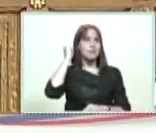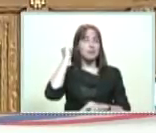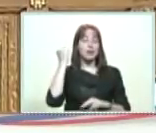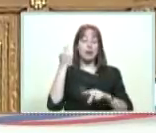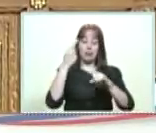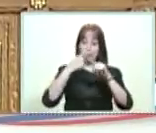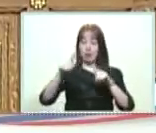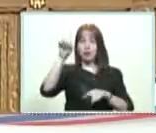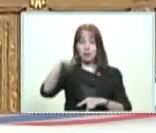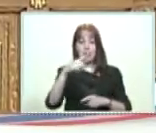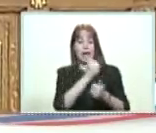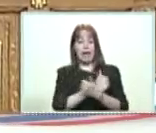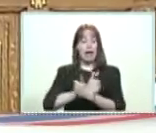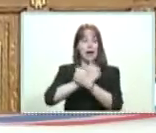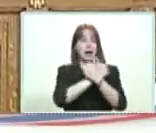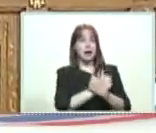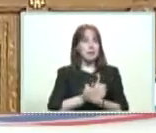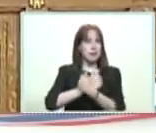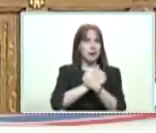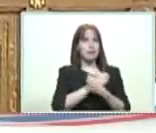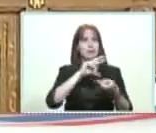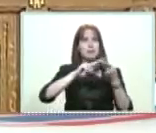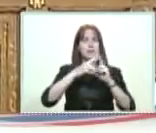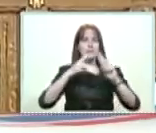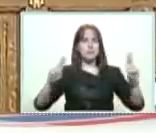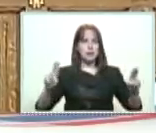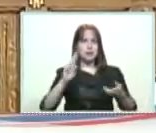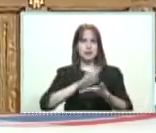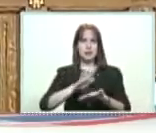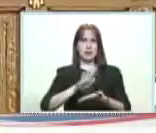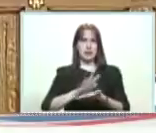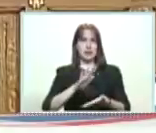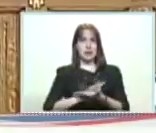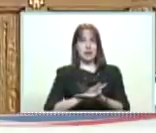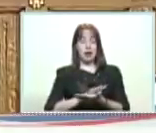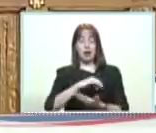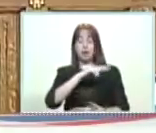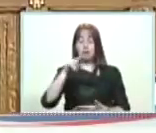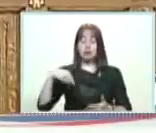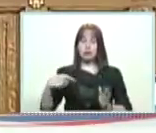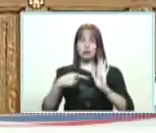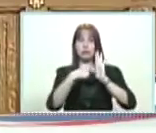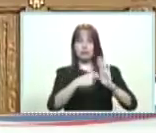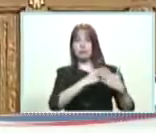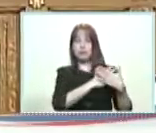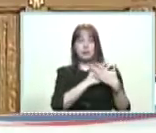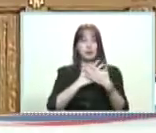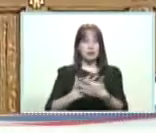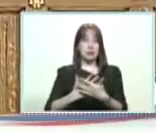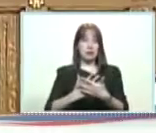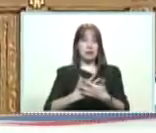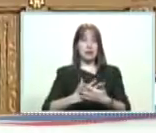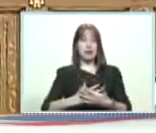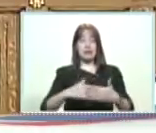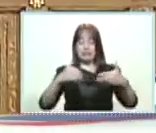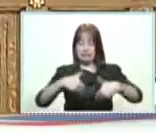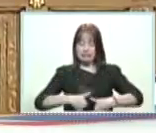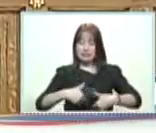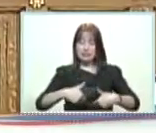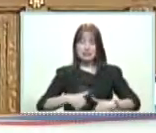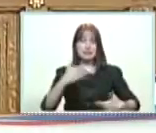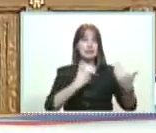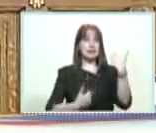Pero así como amamos la paz y la tranquilidad, estamos dispuestos hasta los más grandes